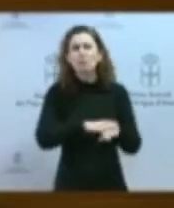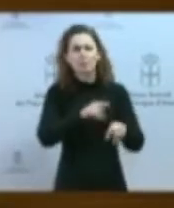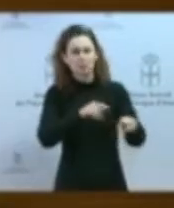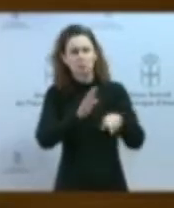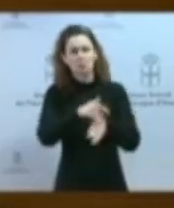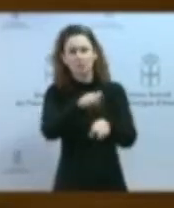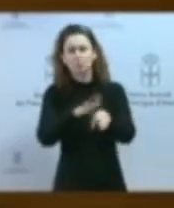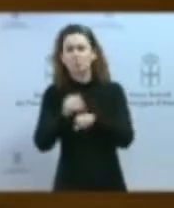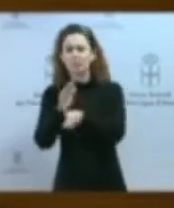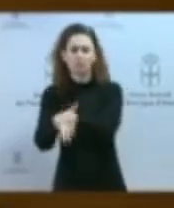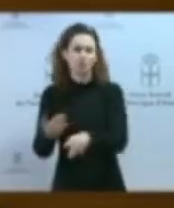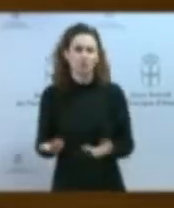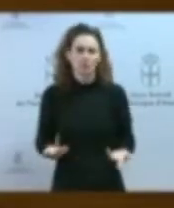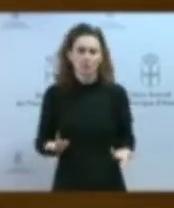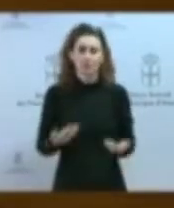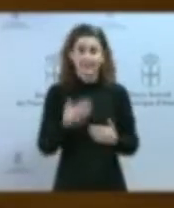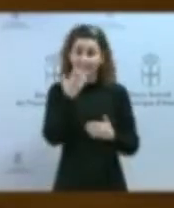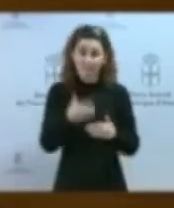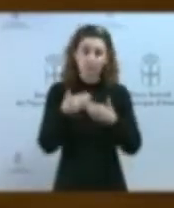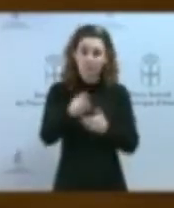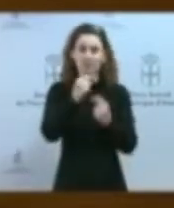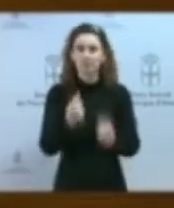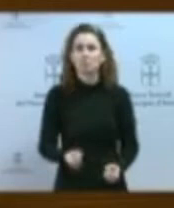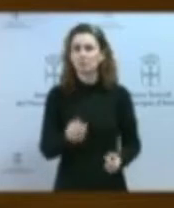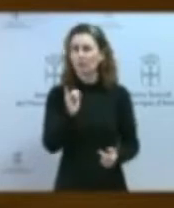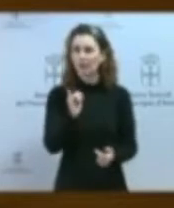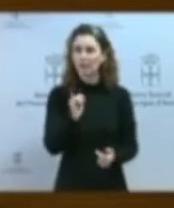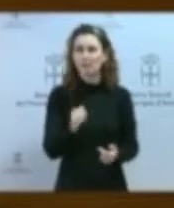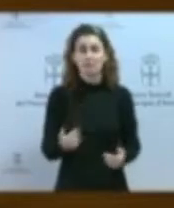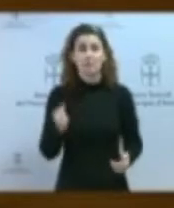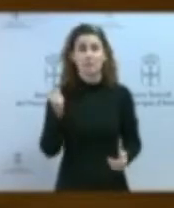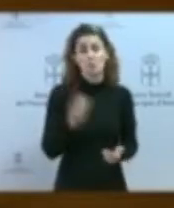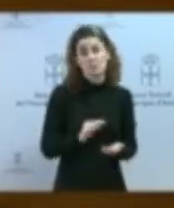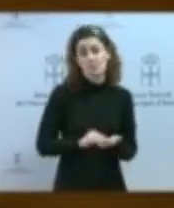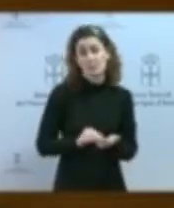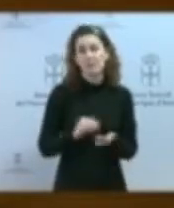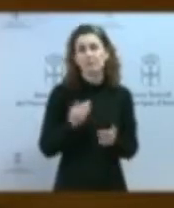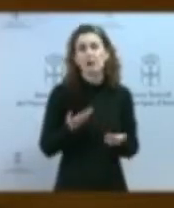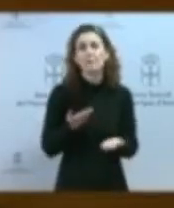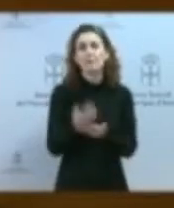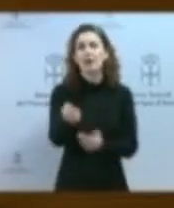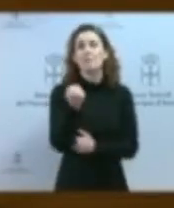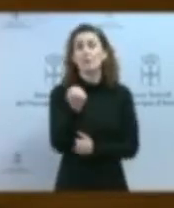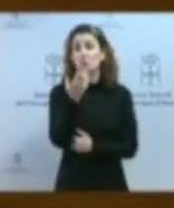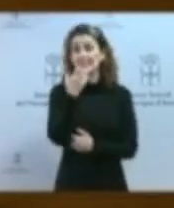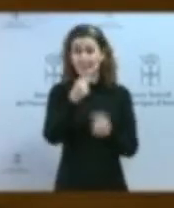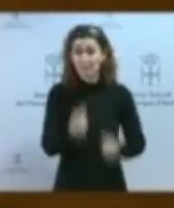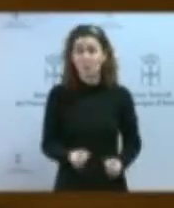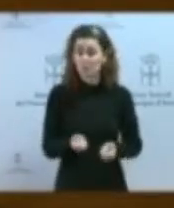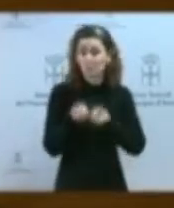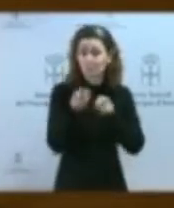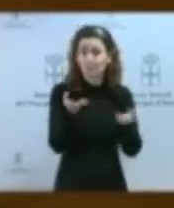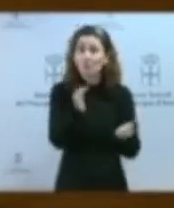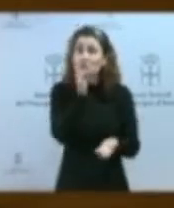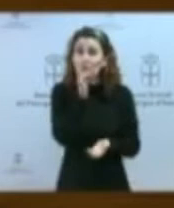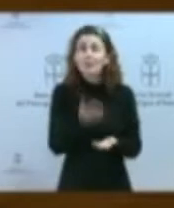presupuestaria. A menudo se pide ese apoyo sin ni siquiera haber dado a conocer los presupuestos, porque lo que se solicita es un cheque en blanco, no una